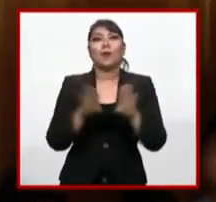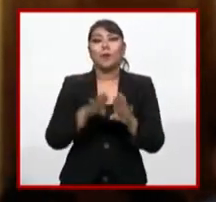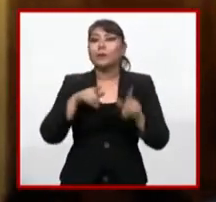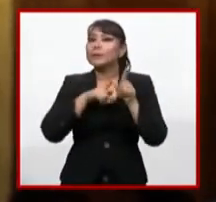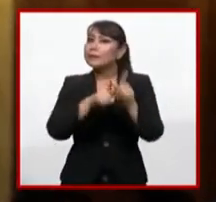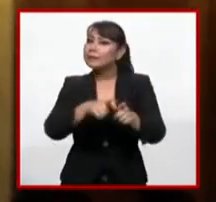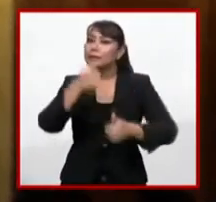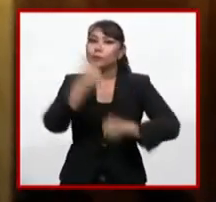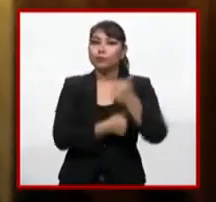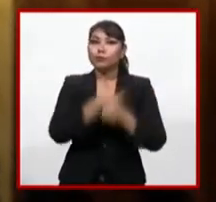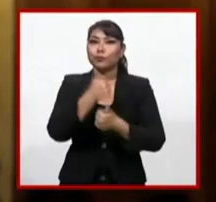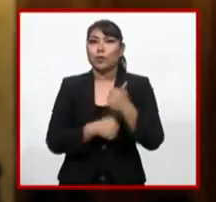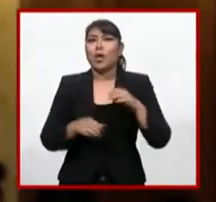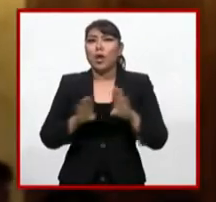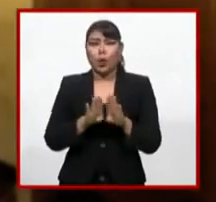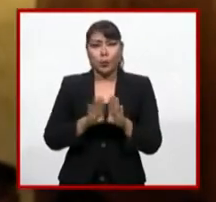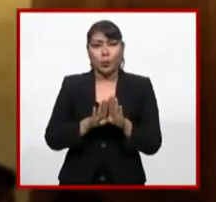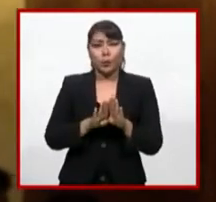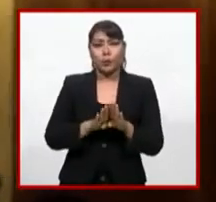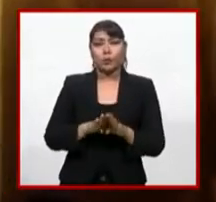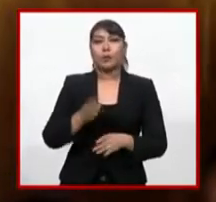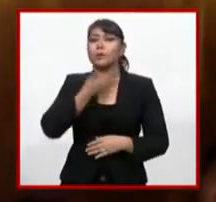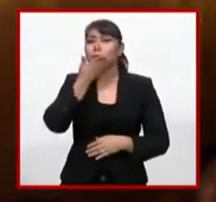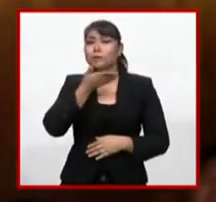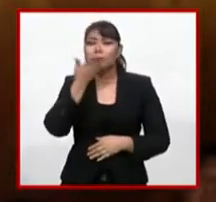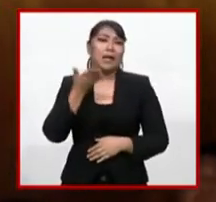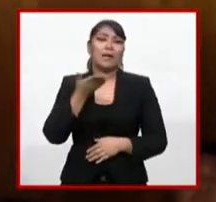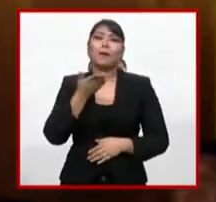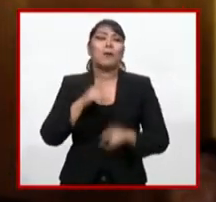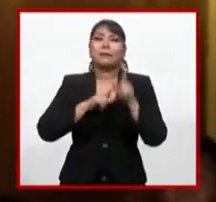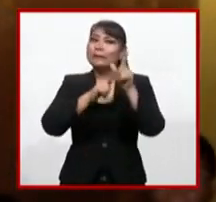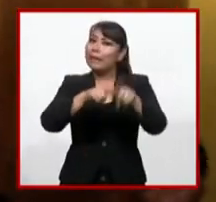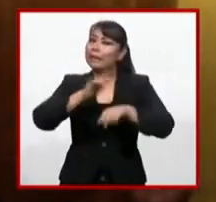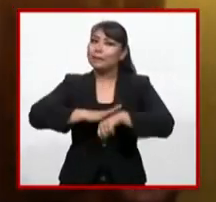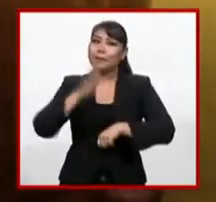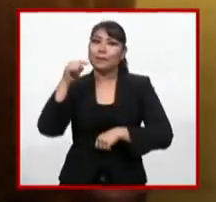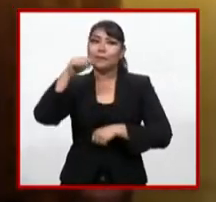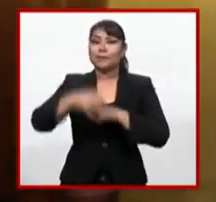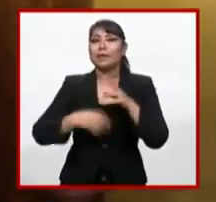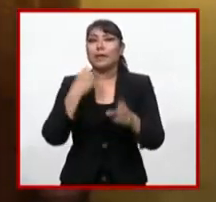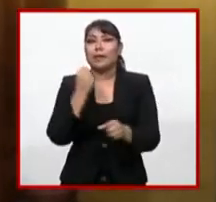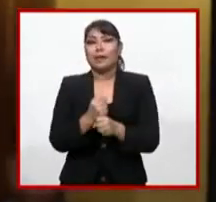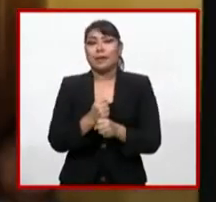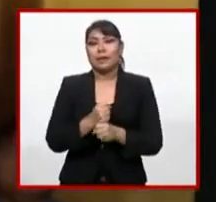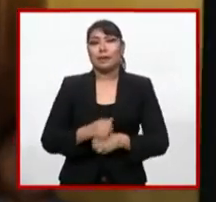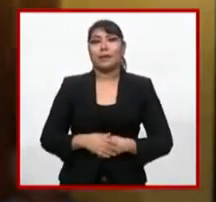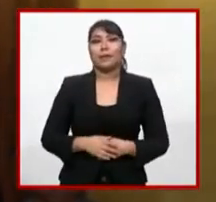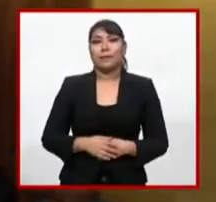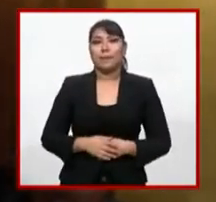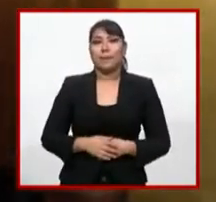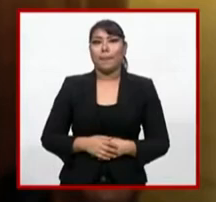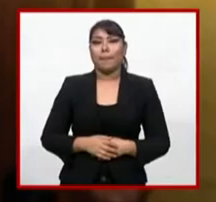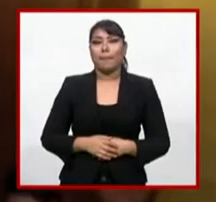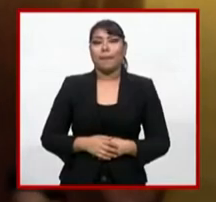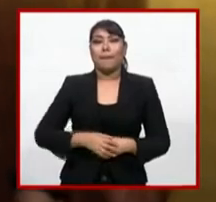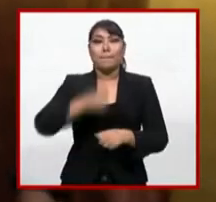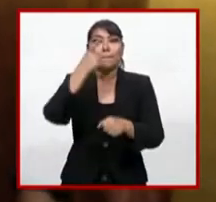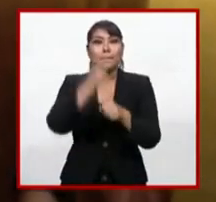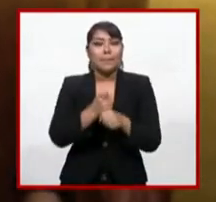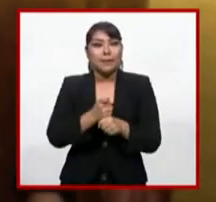no solamente las tradicionales. Quiero decirles que este año vamos a tener a la primera generación de